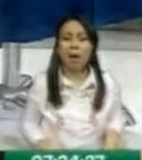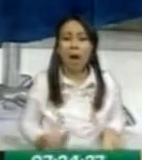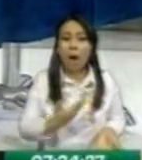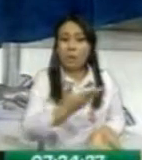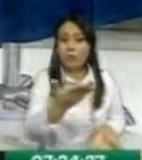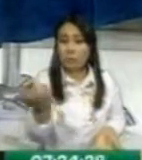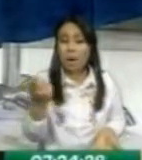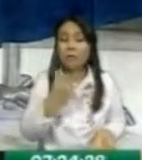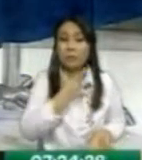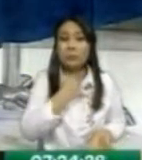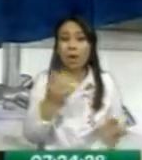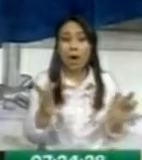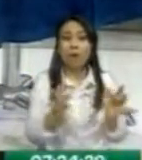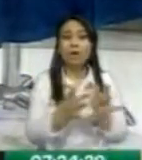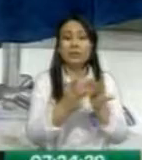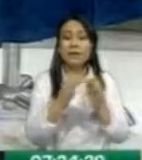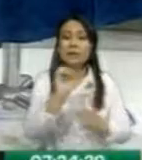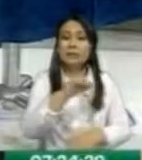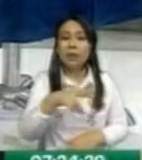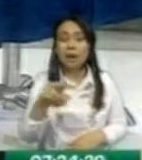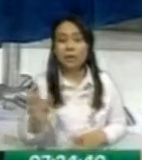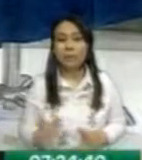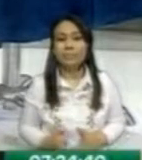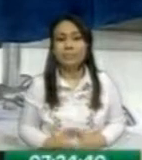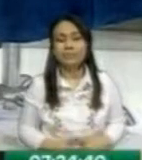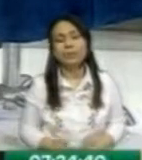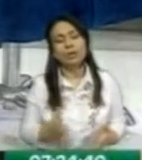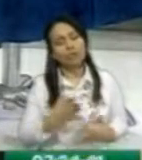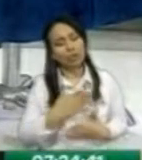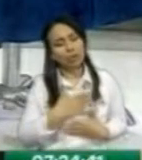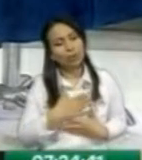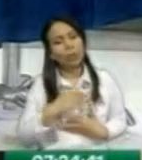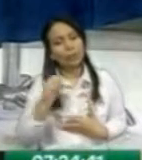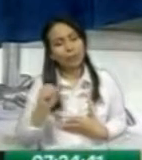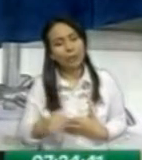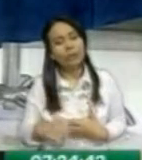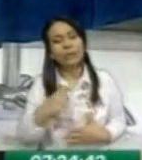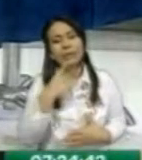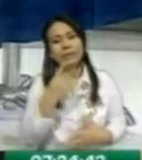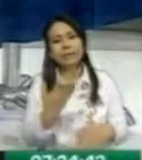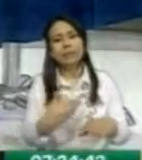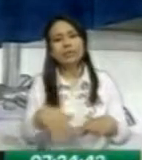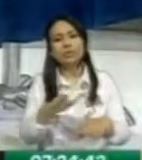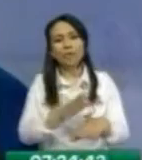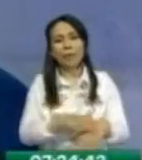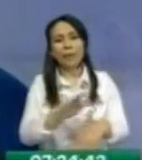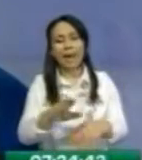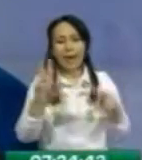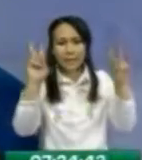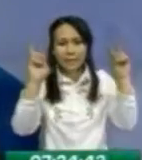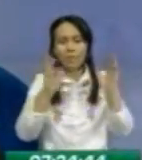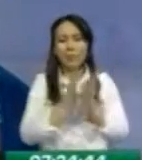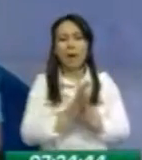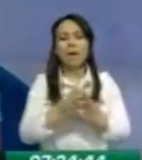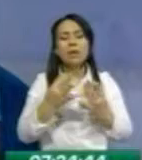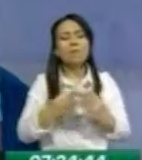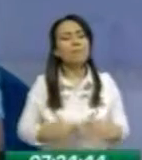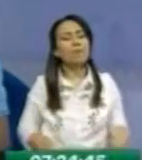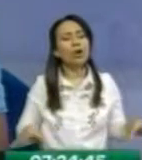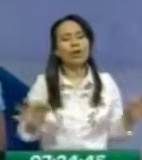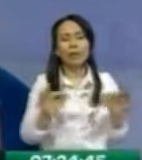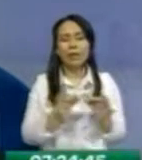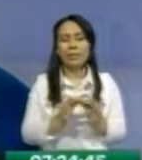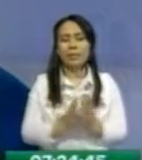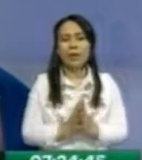es partidario, coincide o no con esa tesis? Lo que yo podría decir sobre este tema es que un rol muy importante